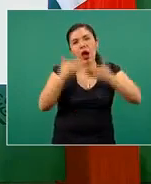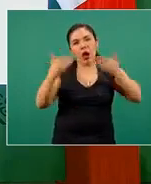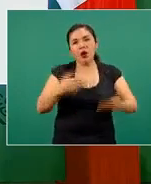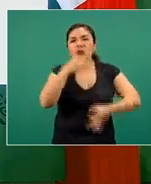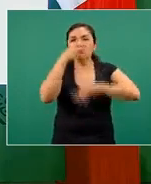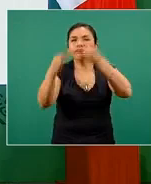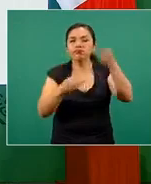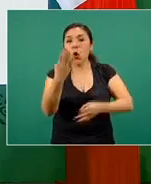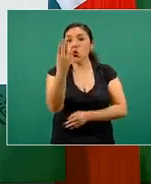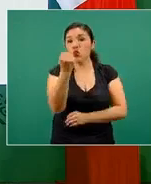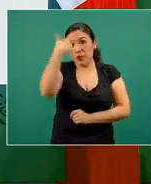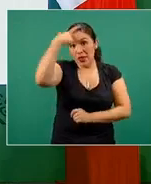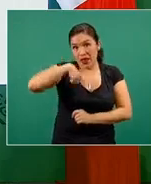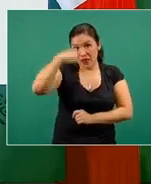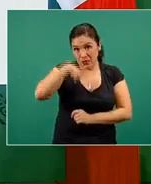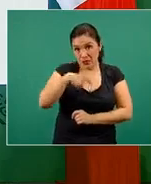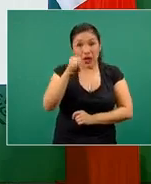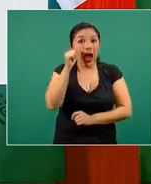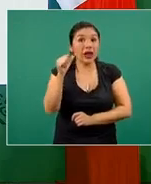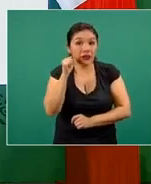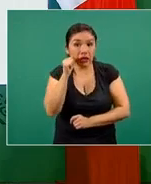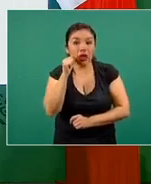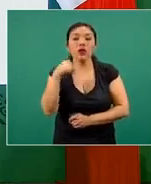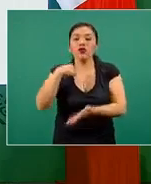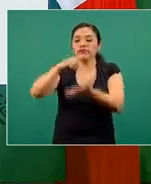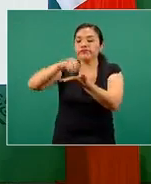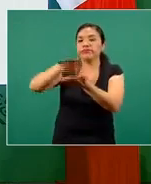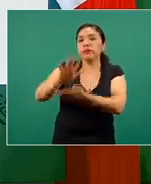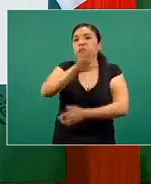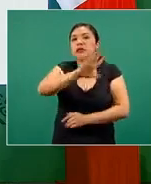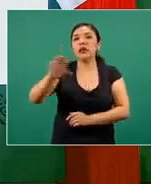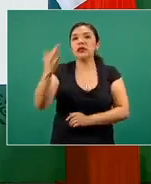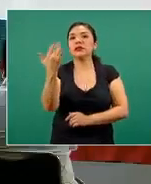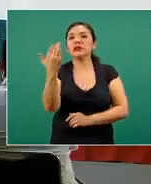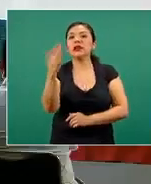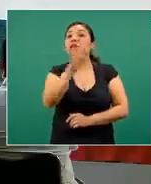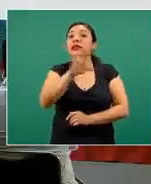el corte de las 9 de la noche, pusimos